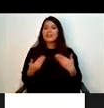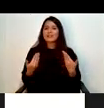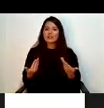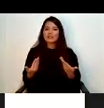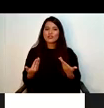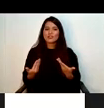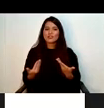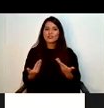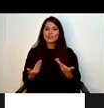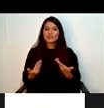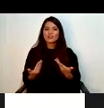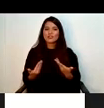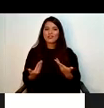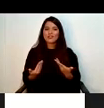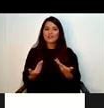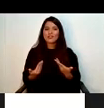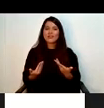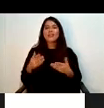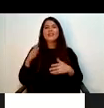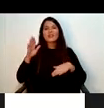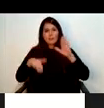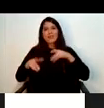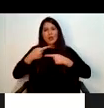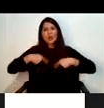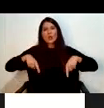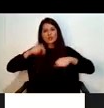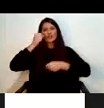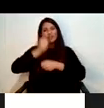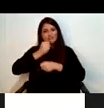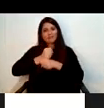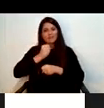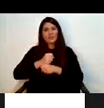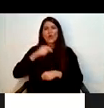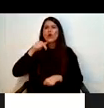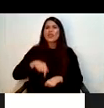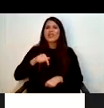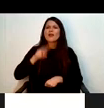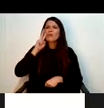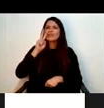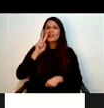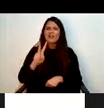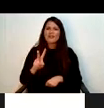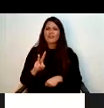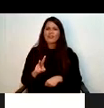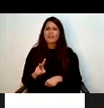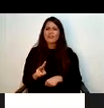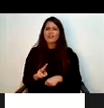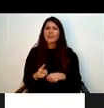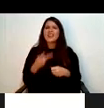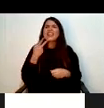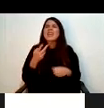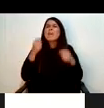también va a determinar nuestro abordaje. Lo que vamos a ver hoy día es que el abordaje aquí, ¿qué podemos